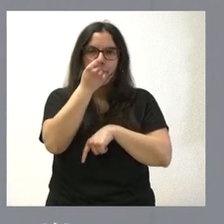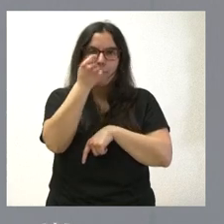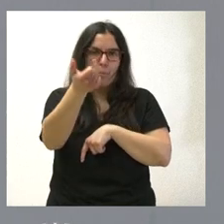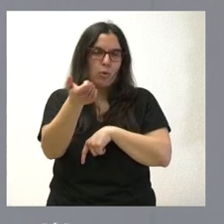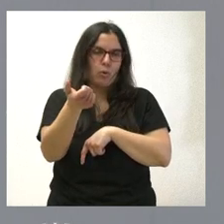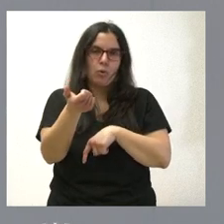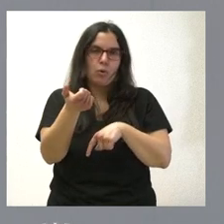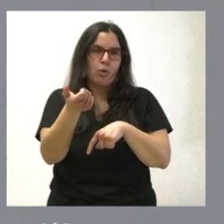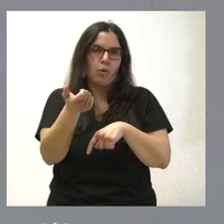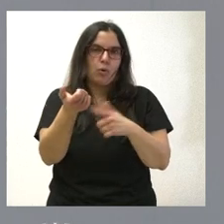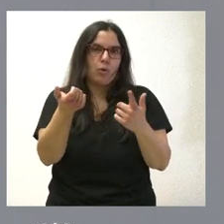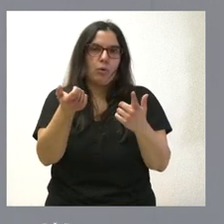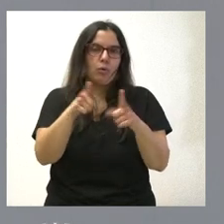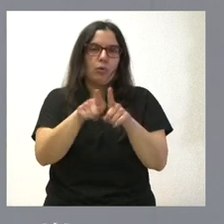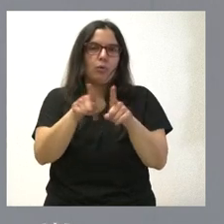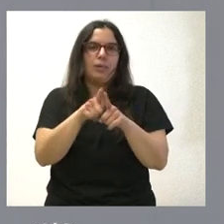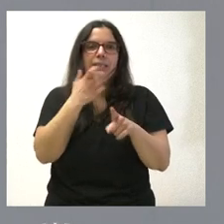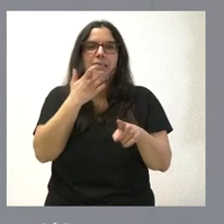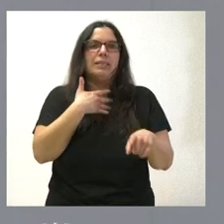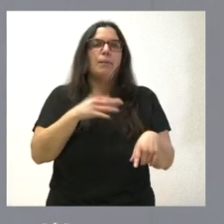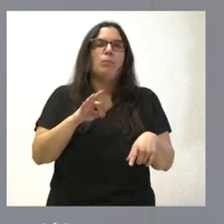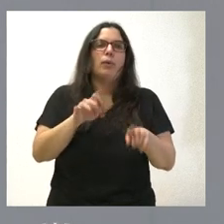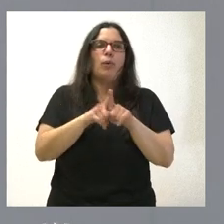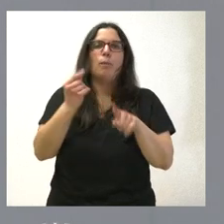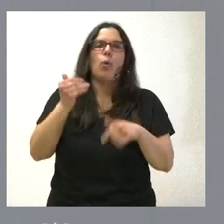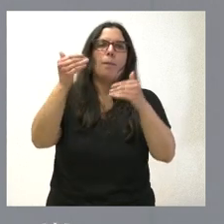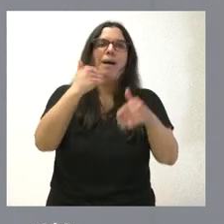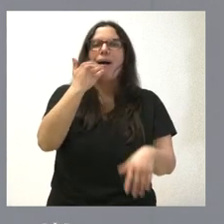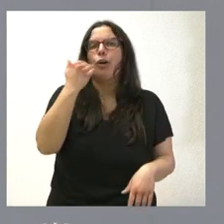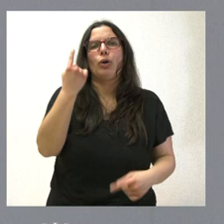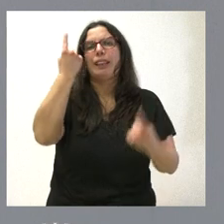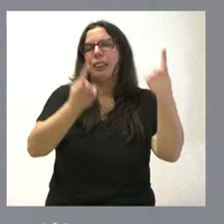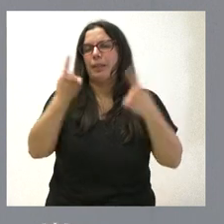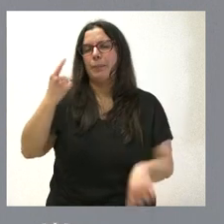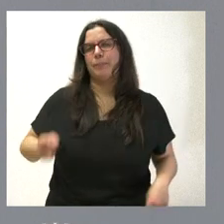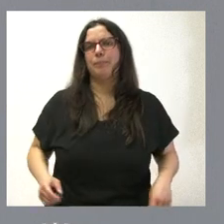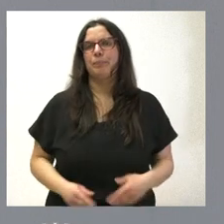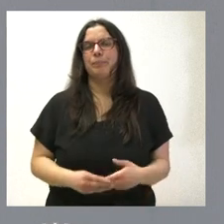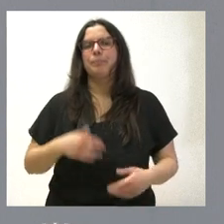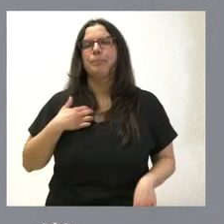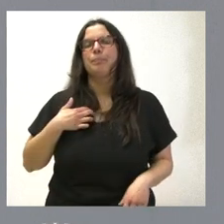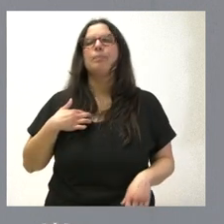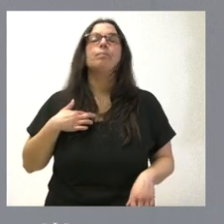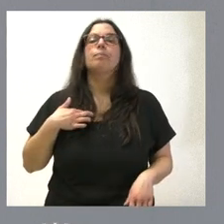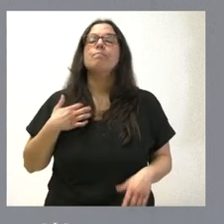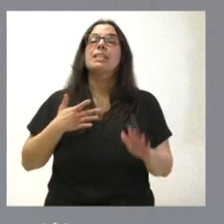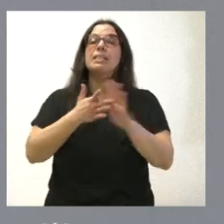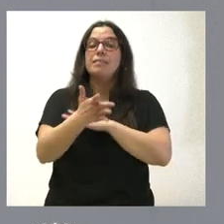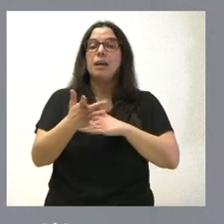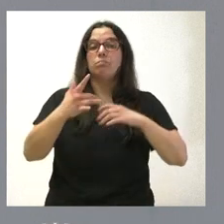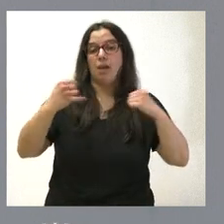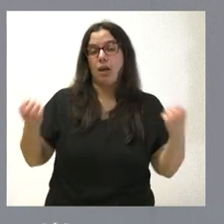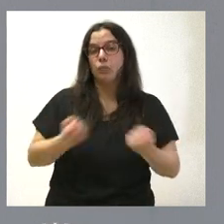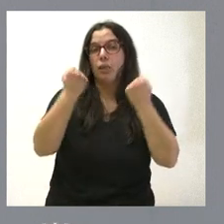regla n+ do en la medida en que se pueda aplicar en alguno de los casos qué supone esto Pues que estas actuaciones